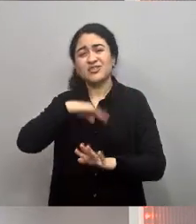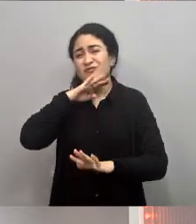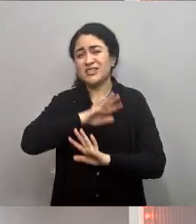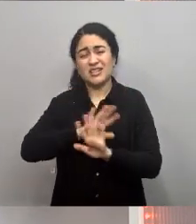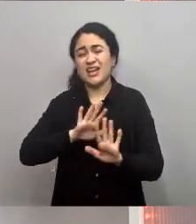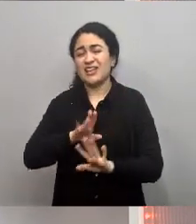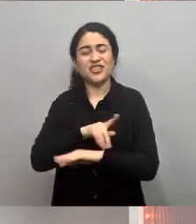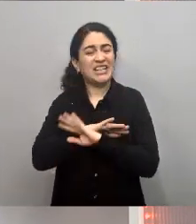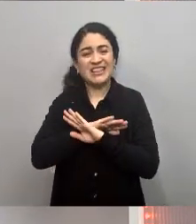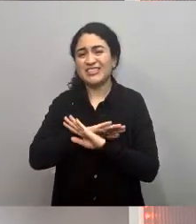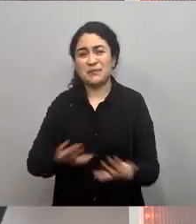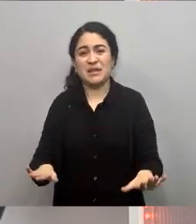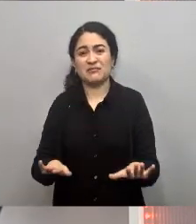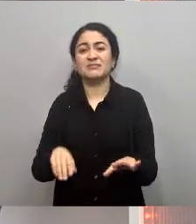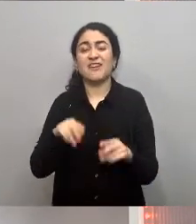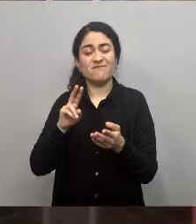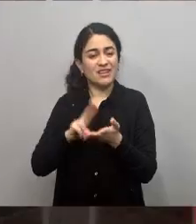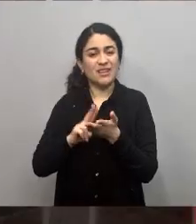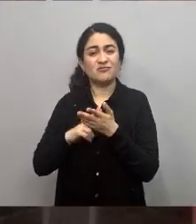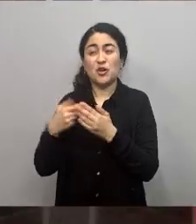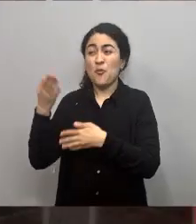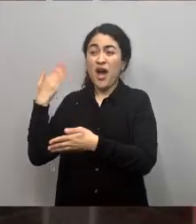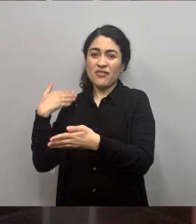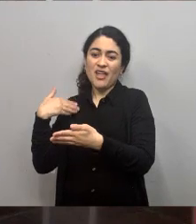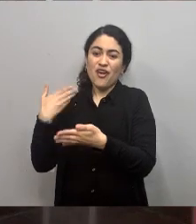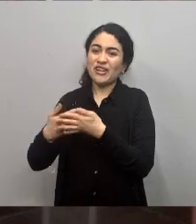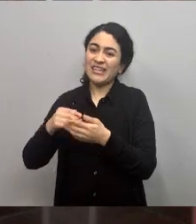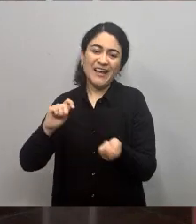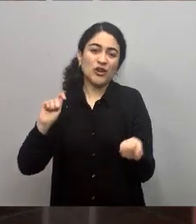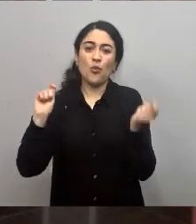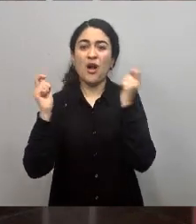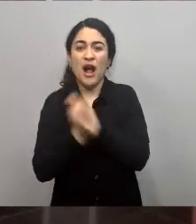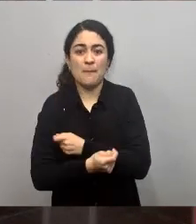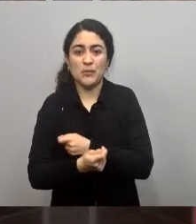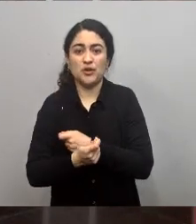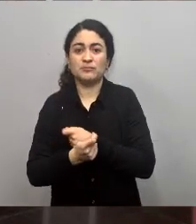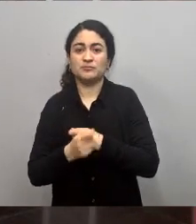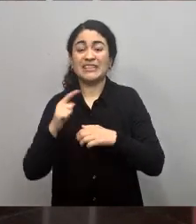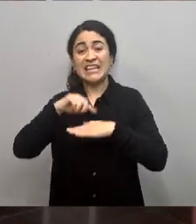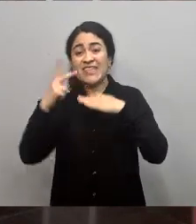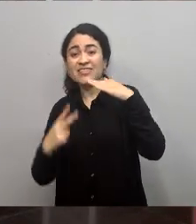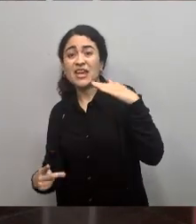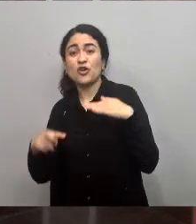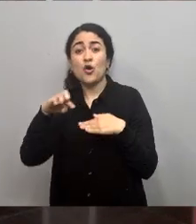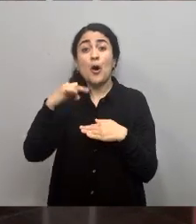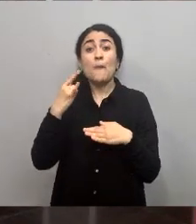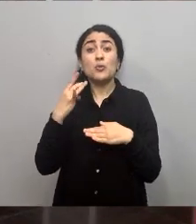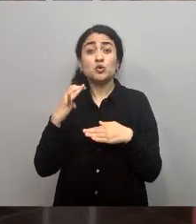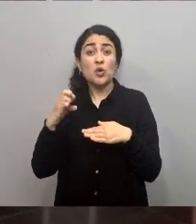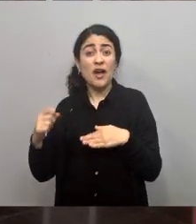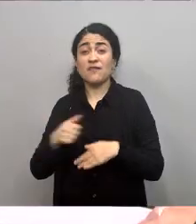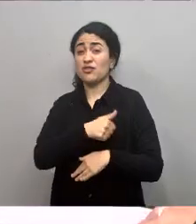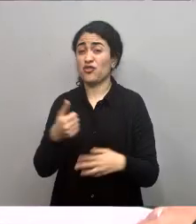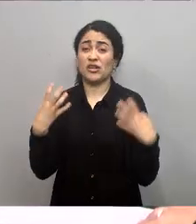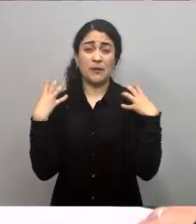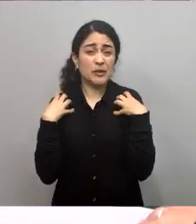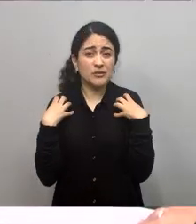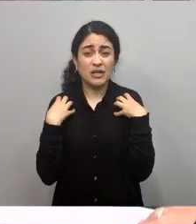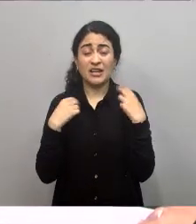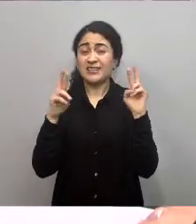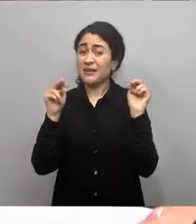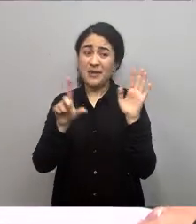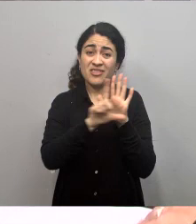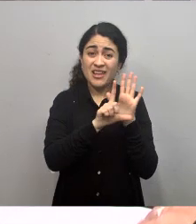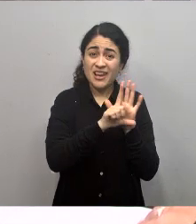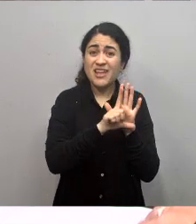ver, debe haber un antes y un después de lo que Exacto. pasa en Quintero, Puchuncaví. Todos debemos asumir una responsabilidad. Por supuesto. En el ámbito legislativo tiene que haber un antes y un después, porque Exacto. se tiene